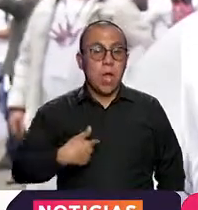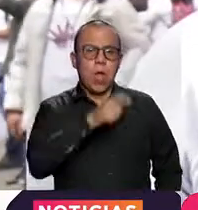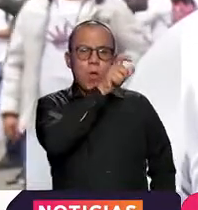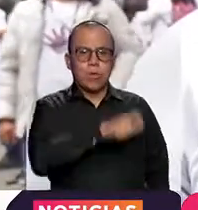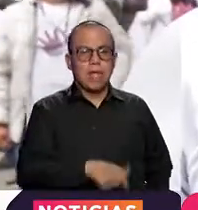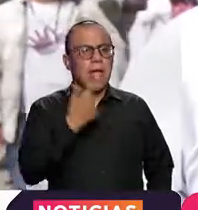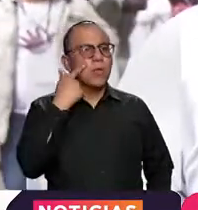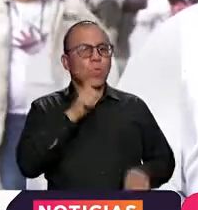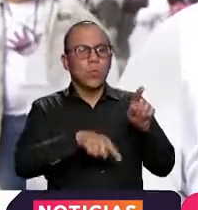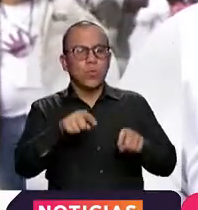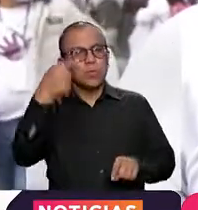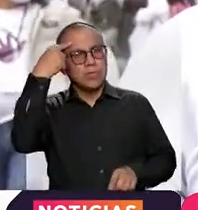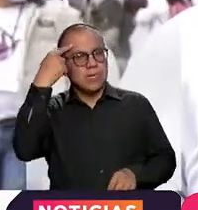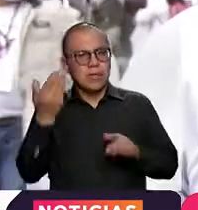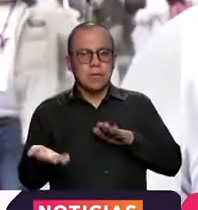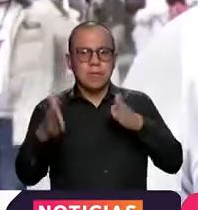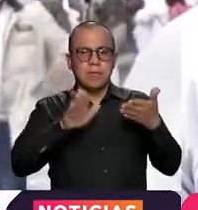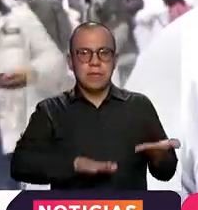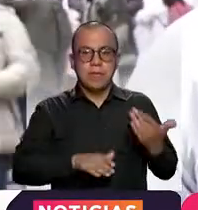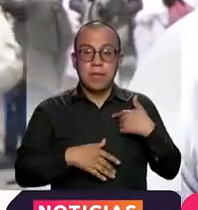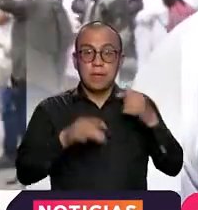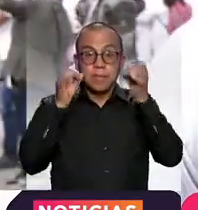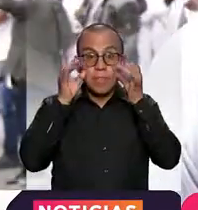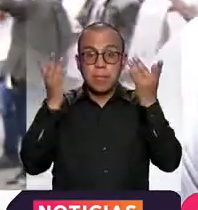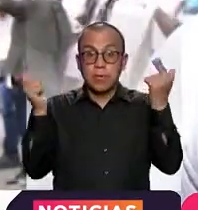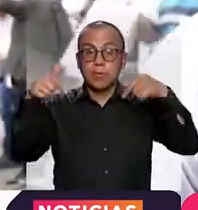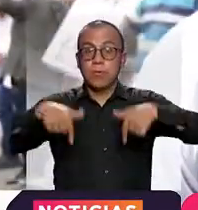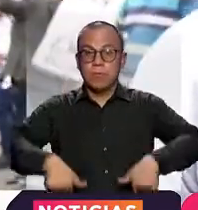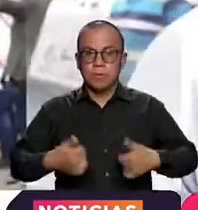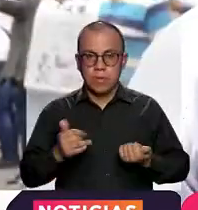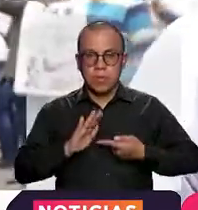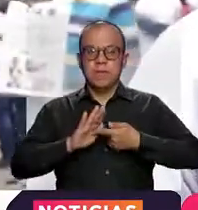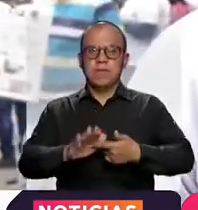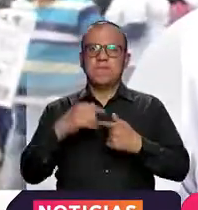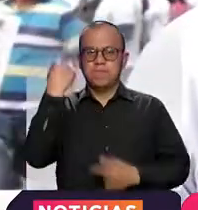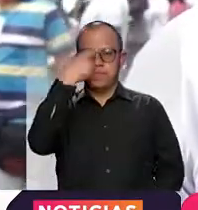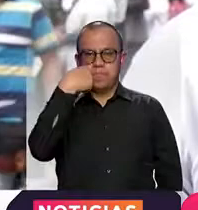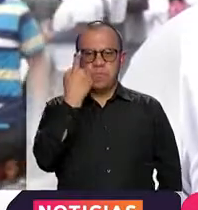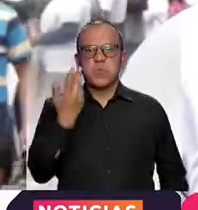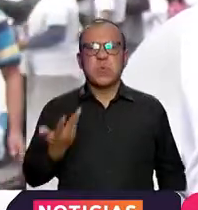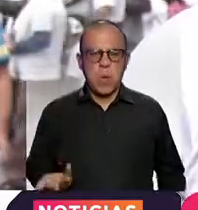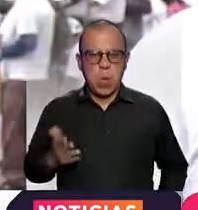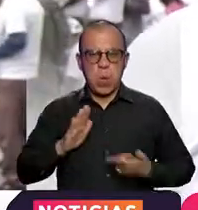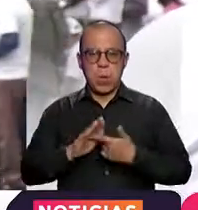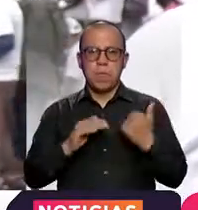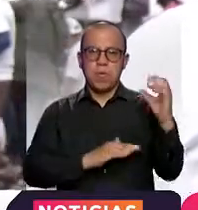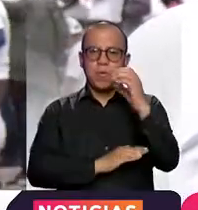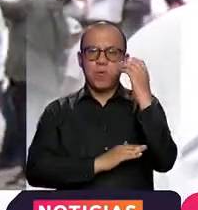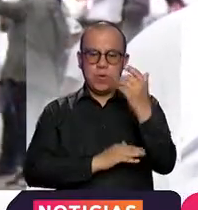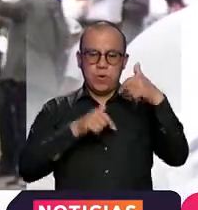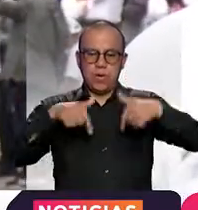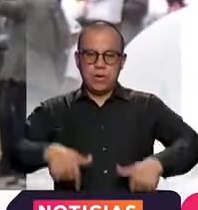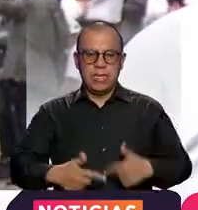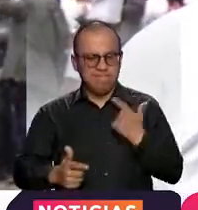mundo, pero de pronto le di la sorpresa y aquí estamos presentes poniendo la cara por nuestro país, defendiendo nuestra